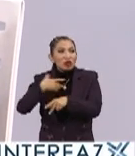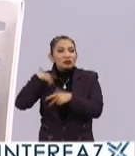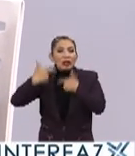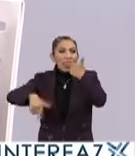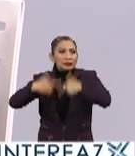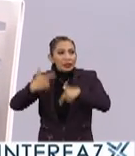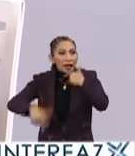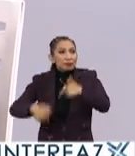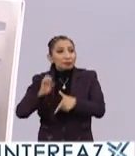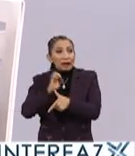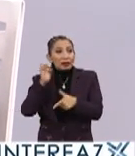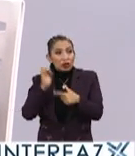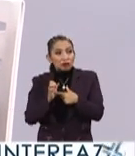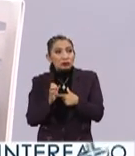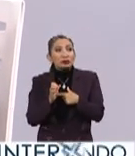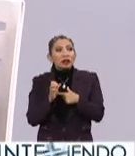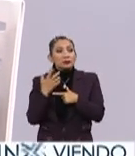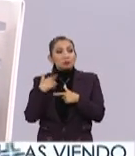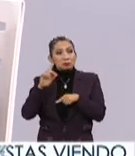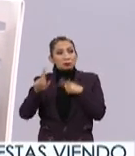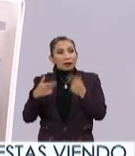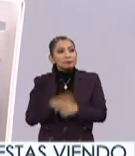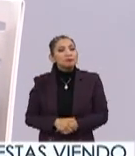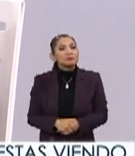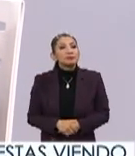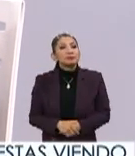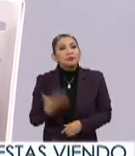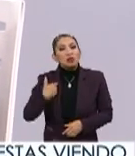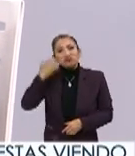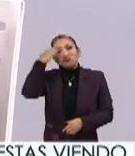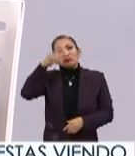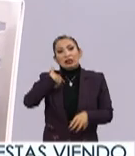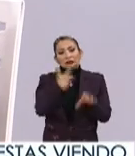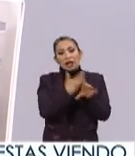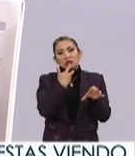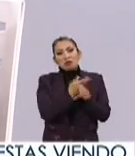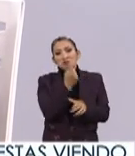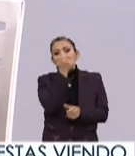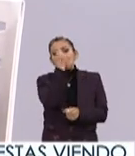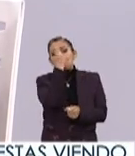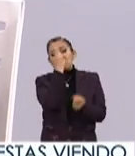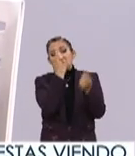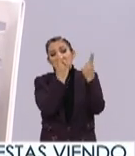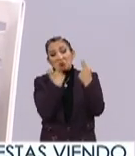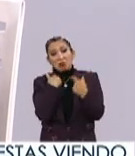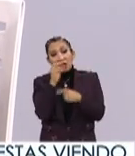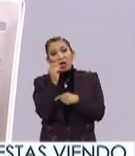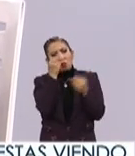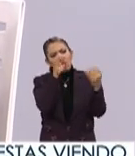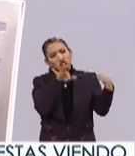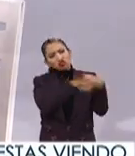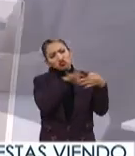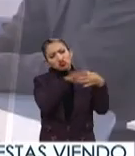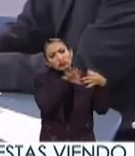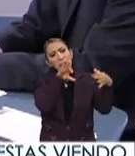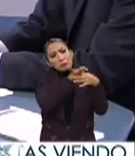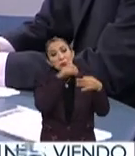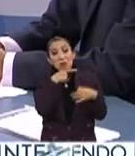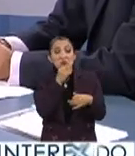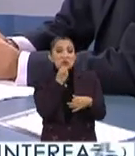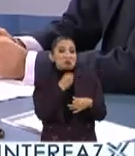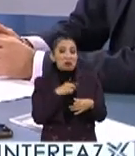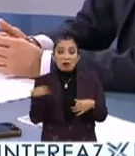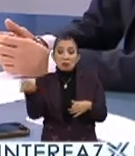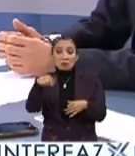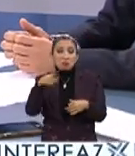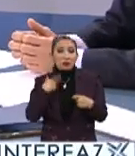lácteos. Entonces también van para allá. Lo que me extraña es que para Estados Unidos muy poco, a pesar de la cercanía, pero bueno,